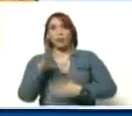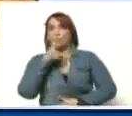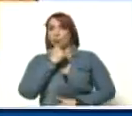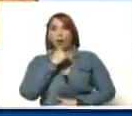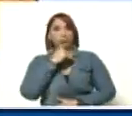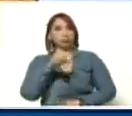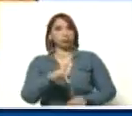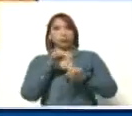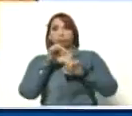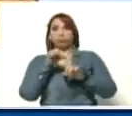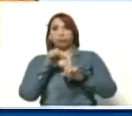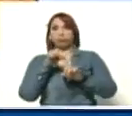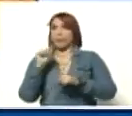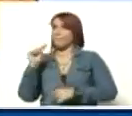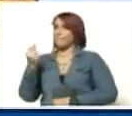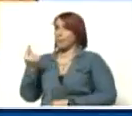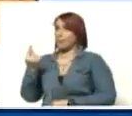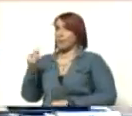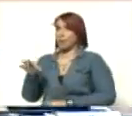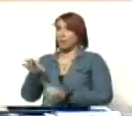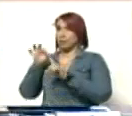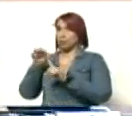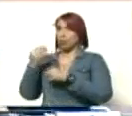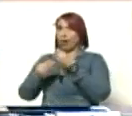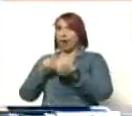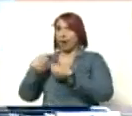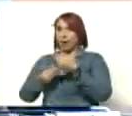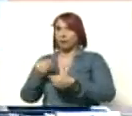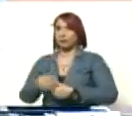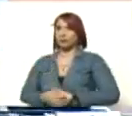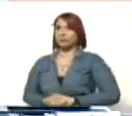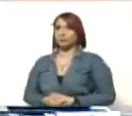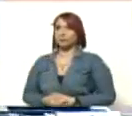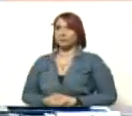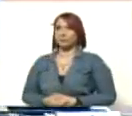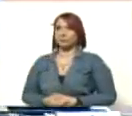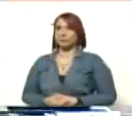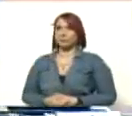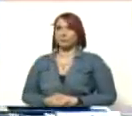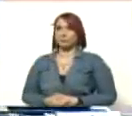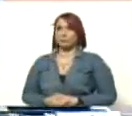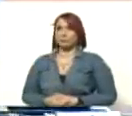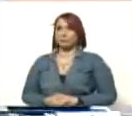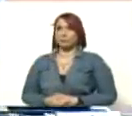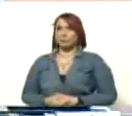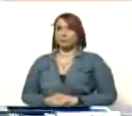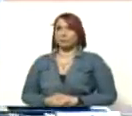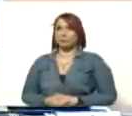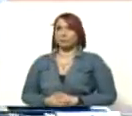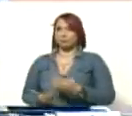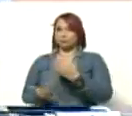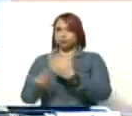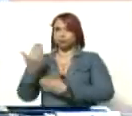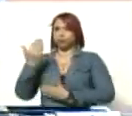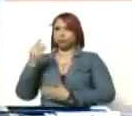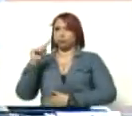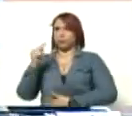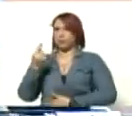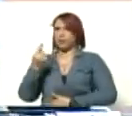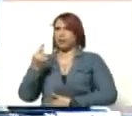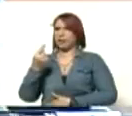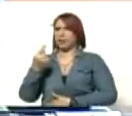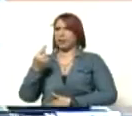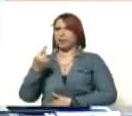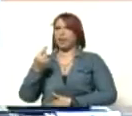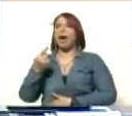elección. Hacen una primera elección. Uh-huh. Hacen una primera elección y se emite una primera asignación que